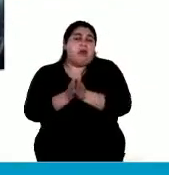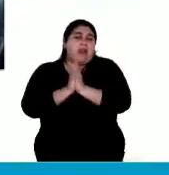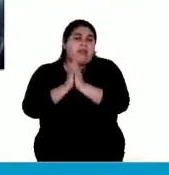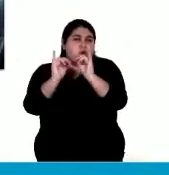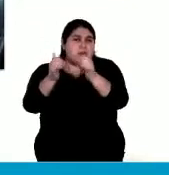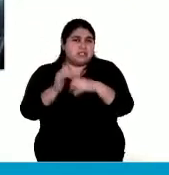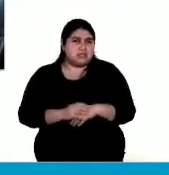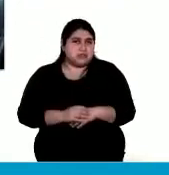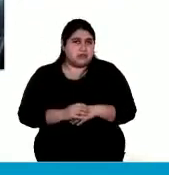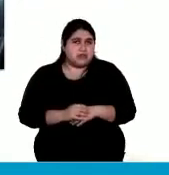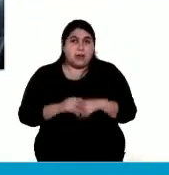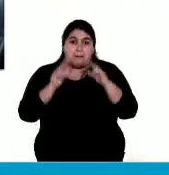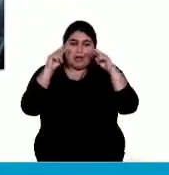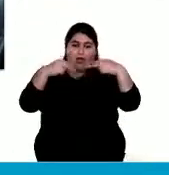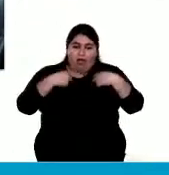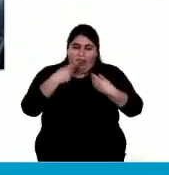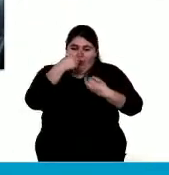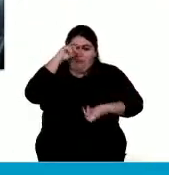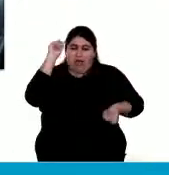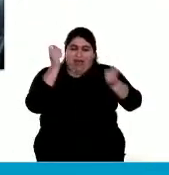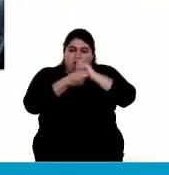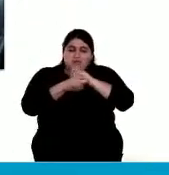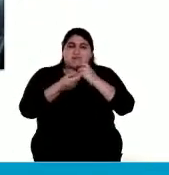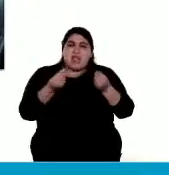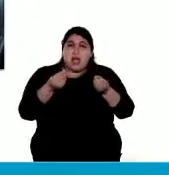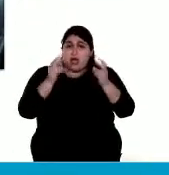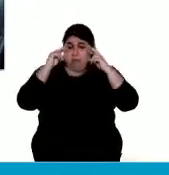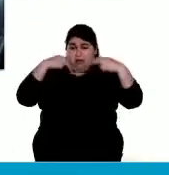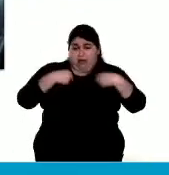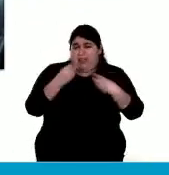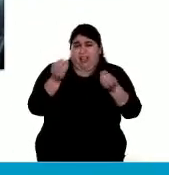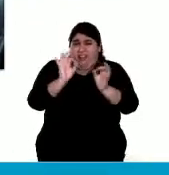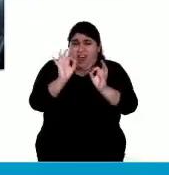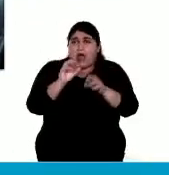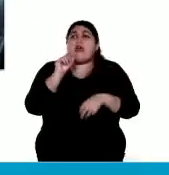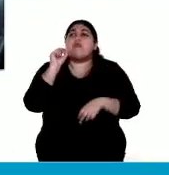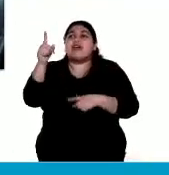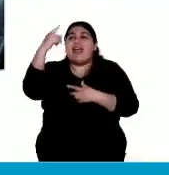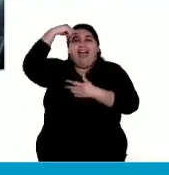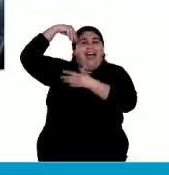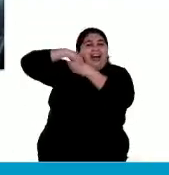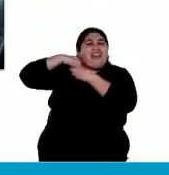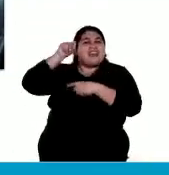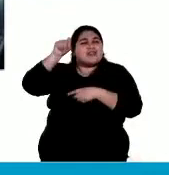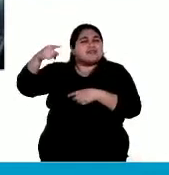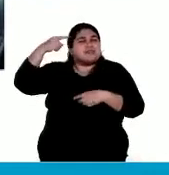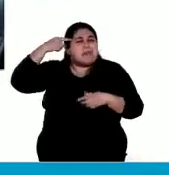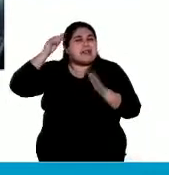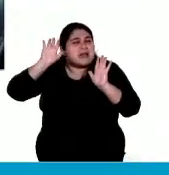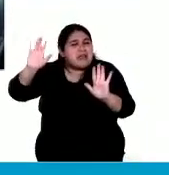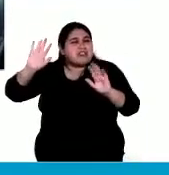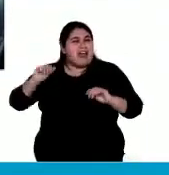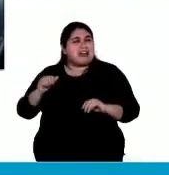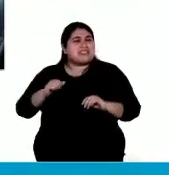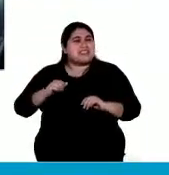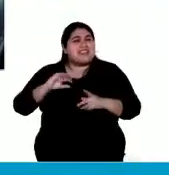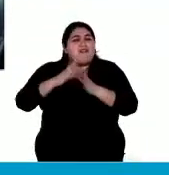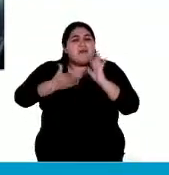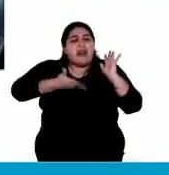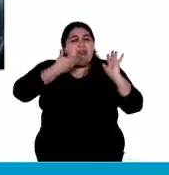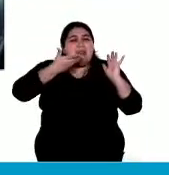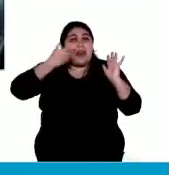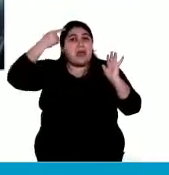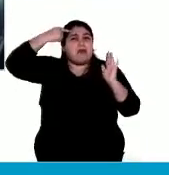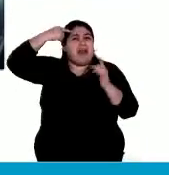¿Por qué no se retractó? Porque en el fondo es lo que piensa. ¿Ok? Está claro que en el